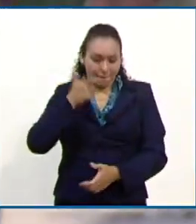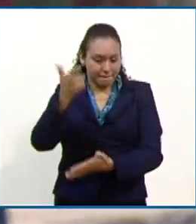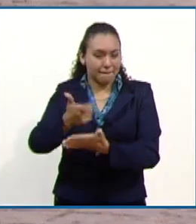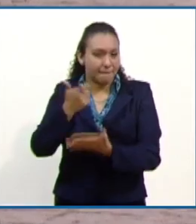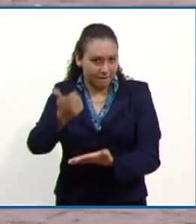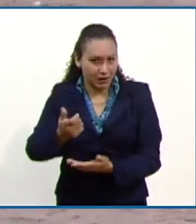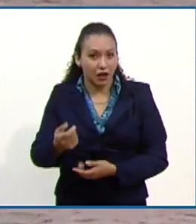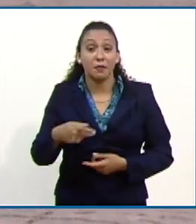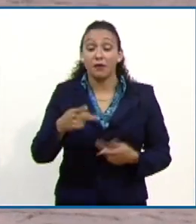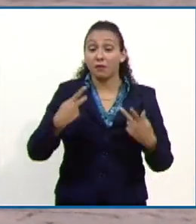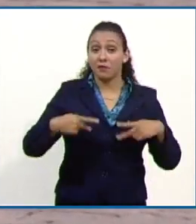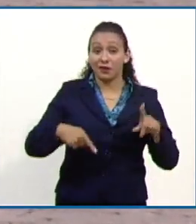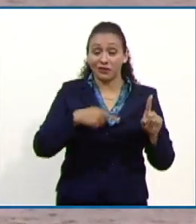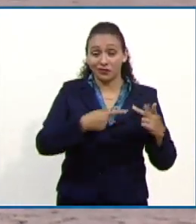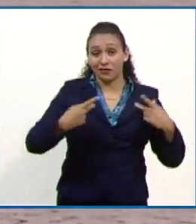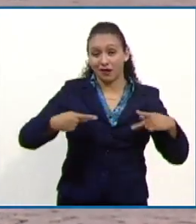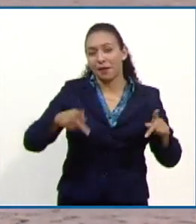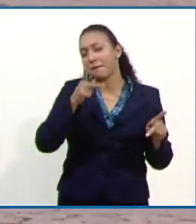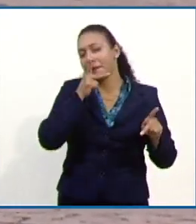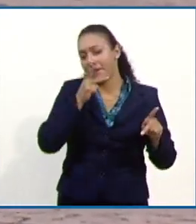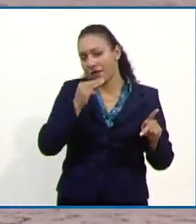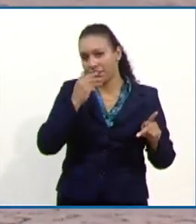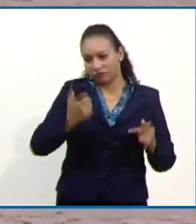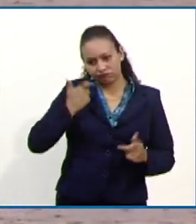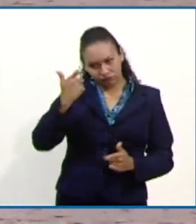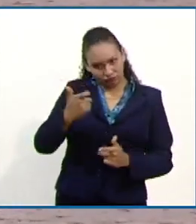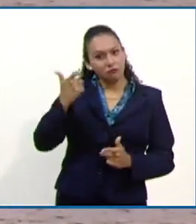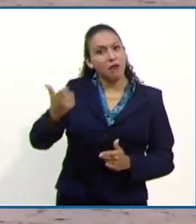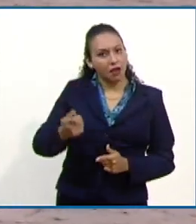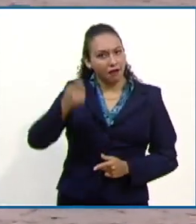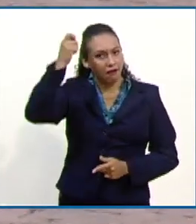y suficiente con su obligación de proporcionar